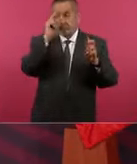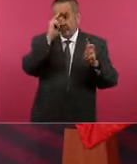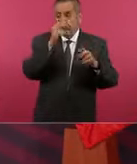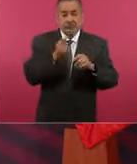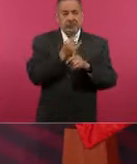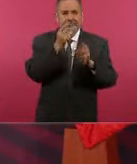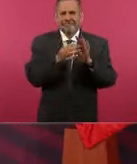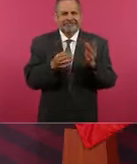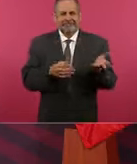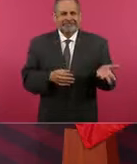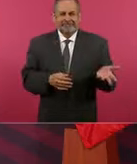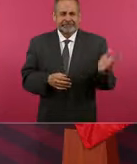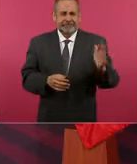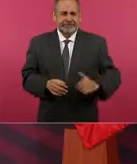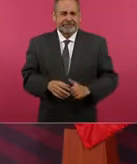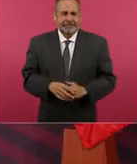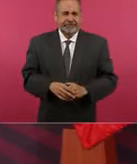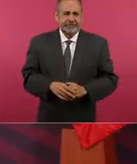pseudointelectuales